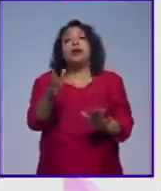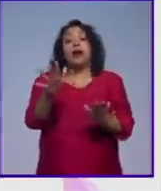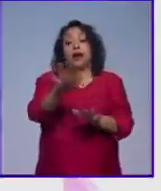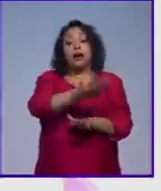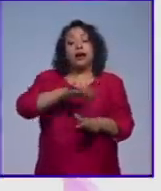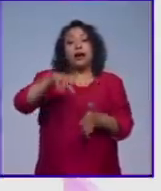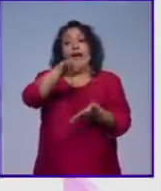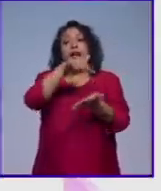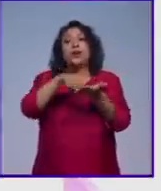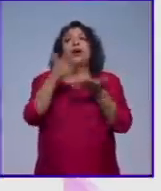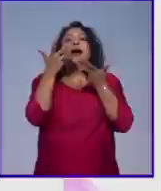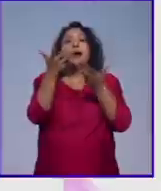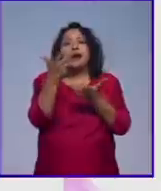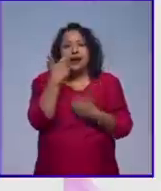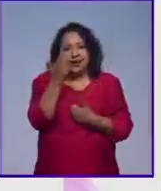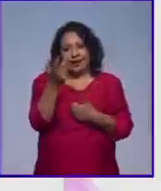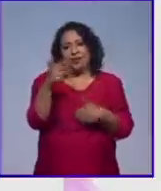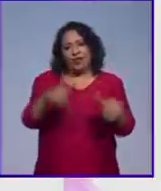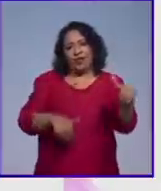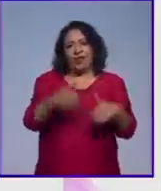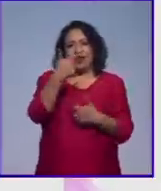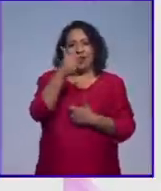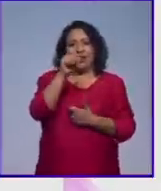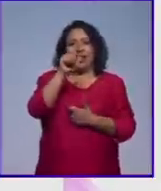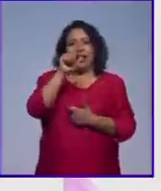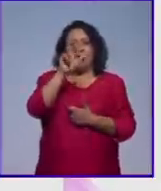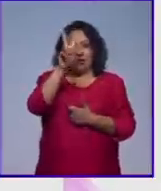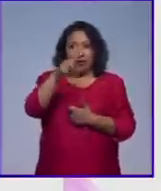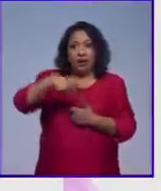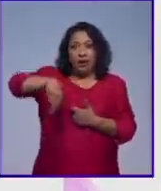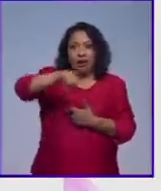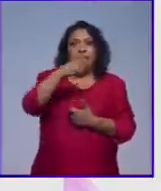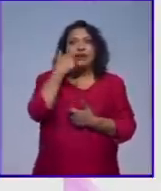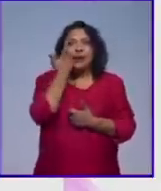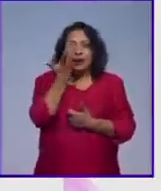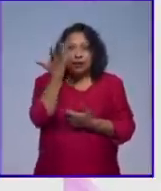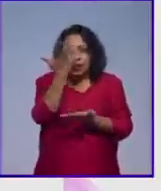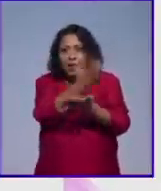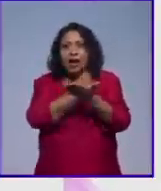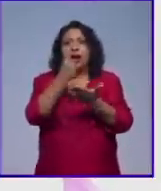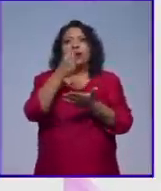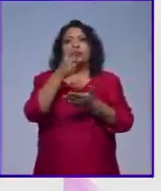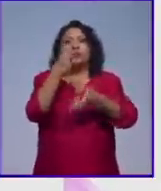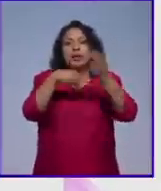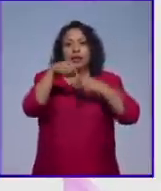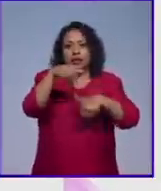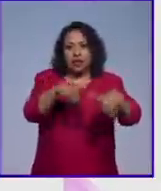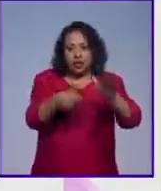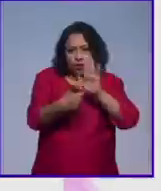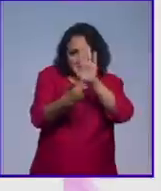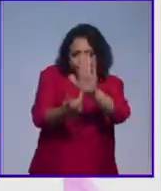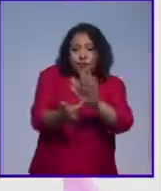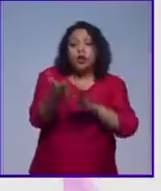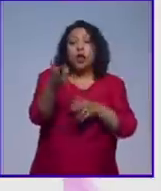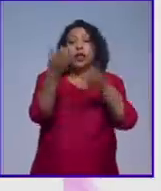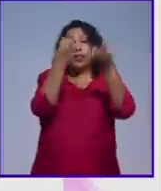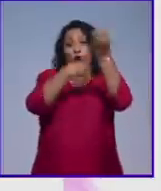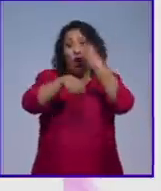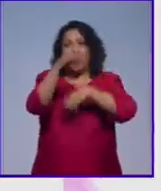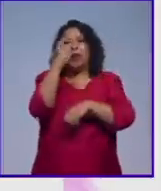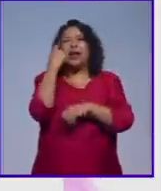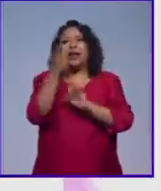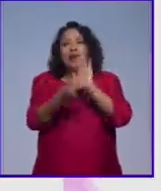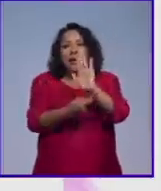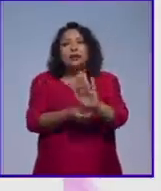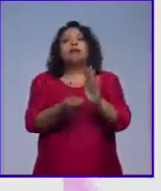espacio, al Galeón, porque de verdad todas teníamos muchas ganas de estar por acá. Y la obra lo que hace es